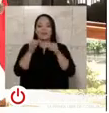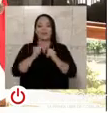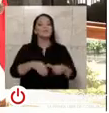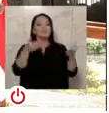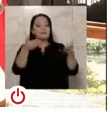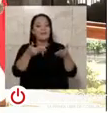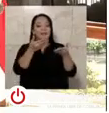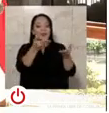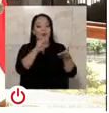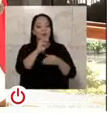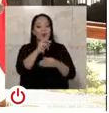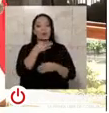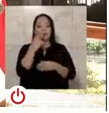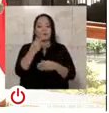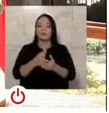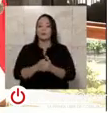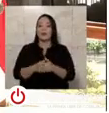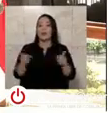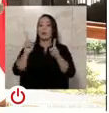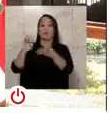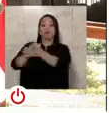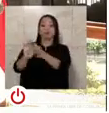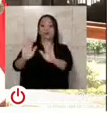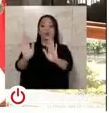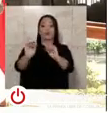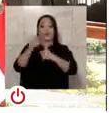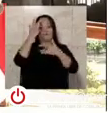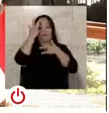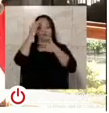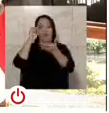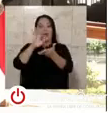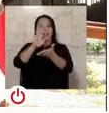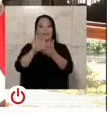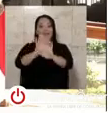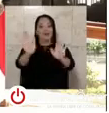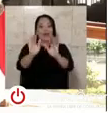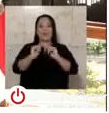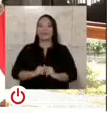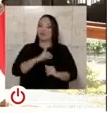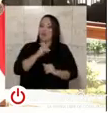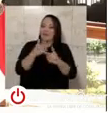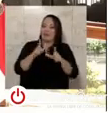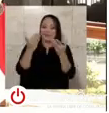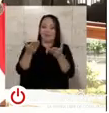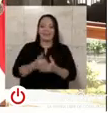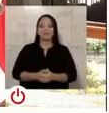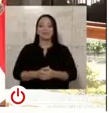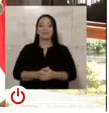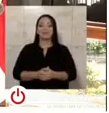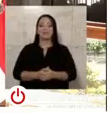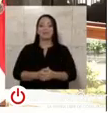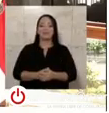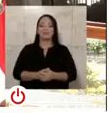qué gusto de verlo. Gracias por... No le doy la mano porque lo pego. Le pego a la enfermedad, Dios guarde. Okay. Adelante, don Marco. Sí,